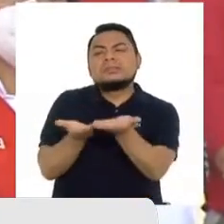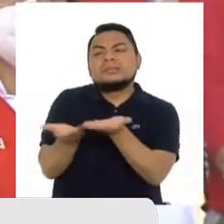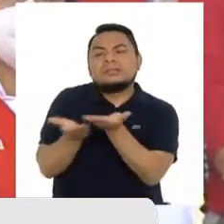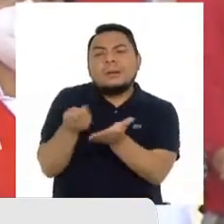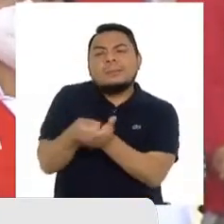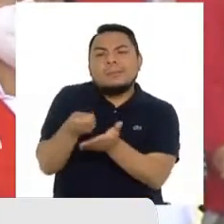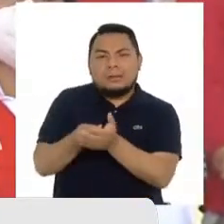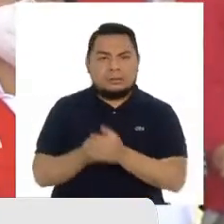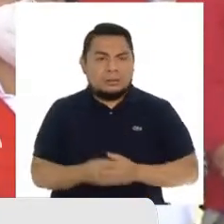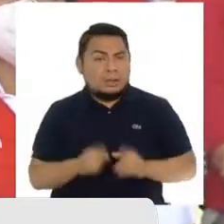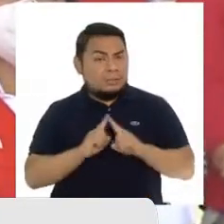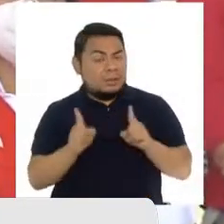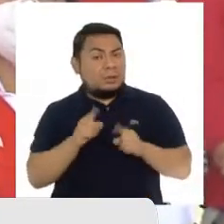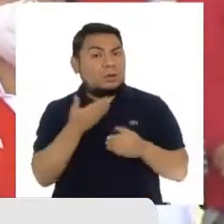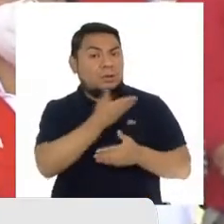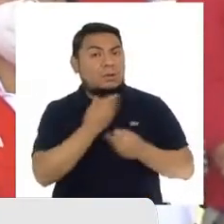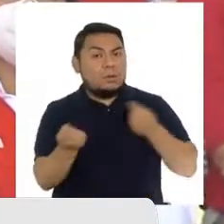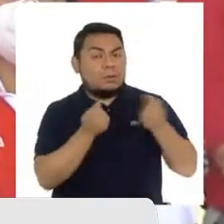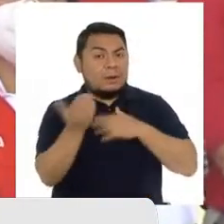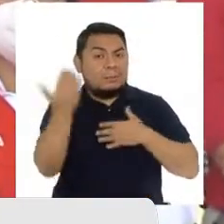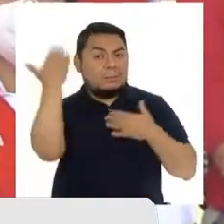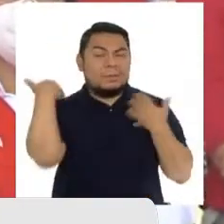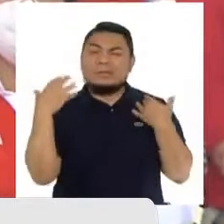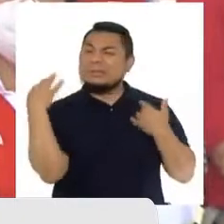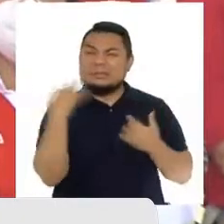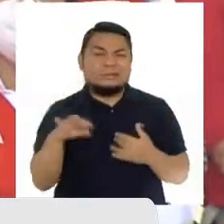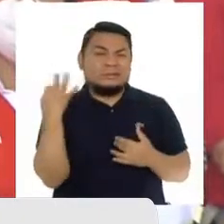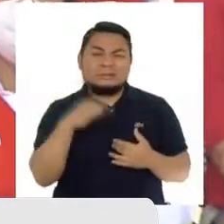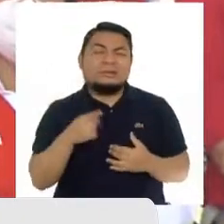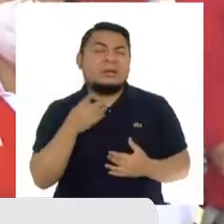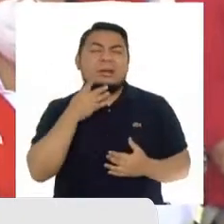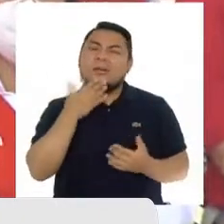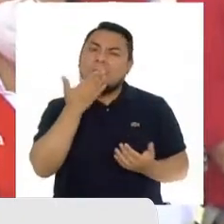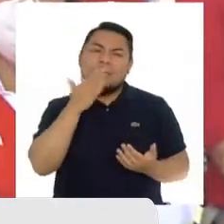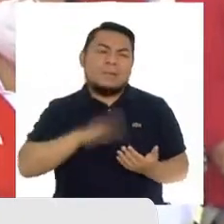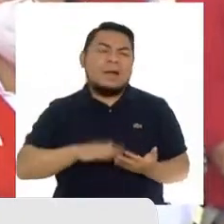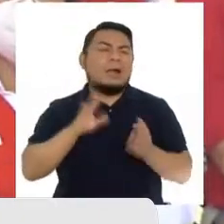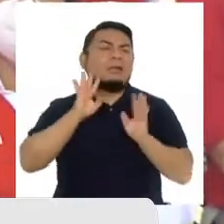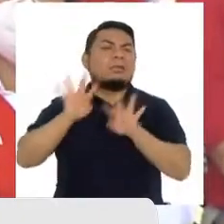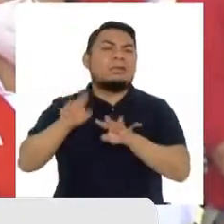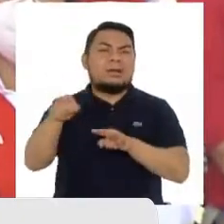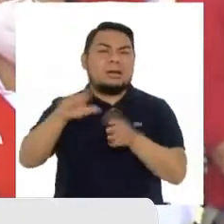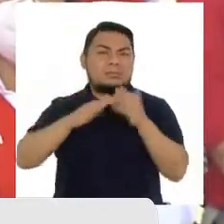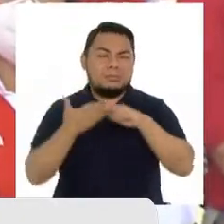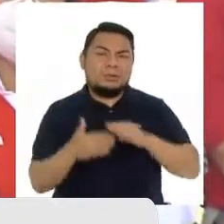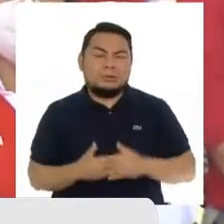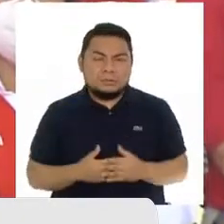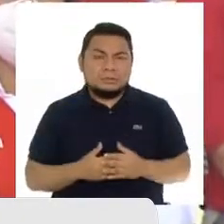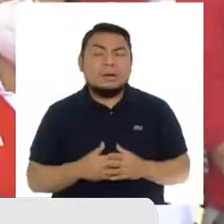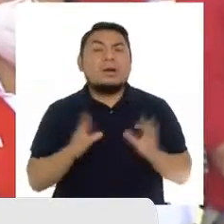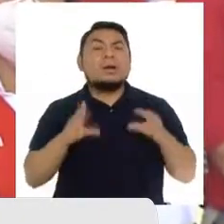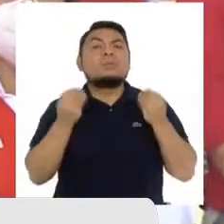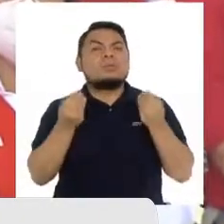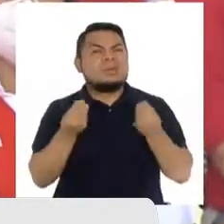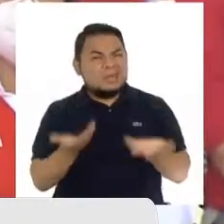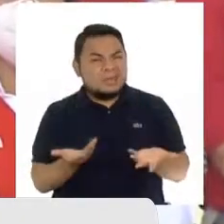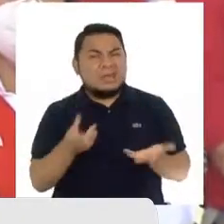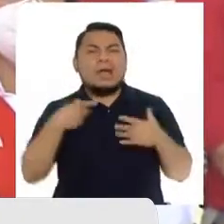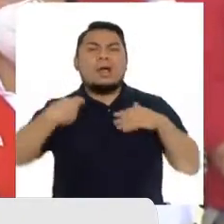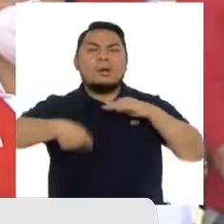todos los gobiernos pasados siempre defraudaron al pueblo porque la corrupción y la